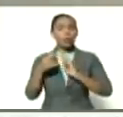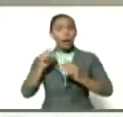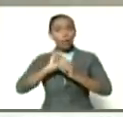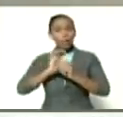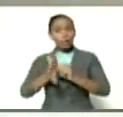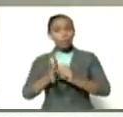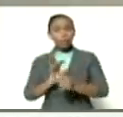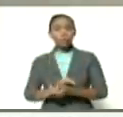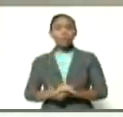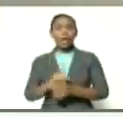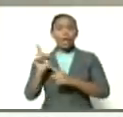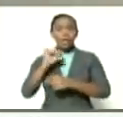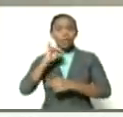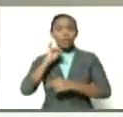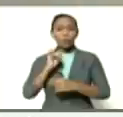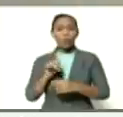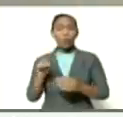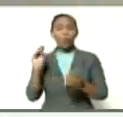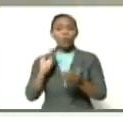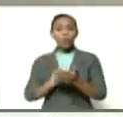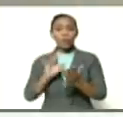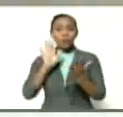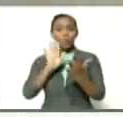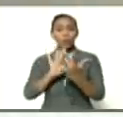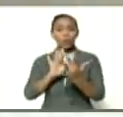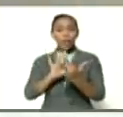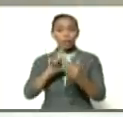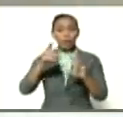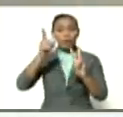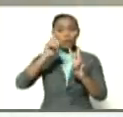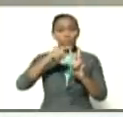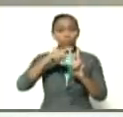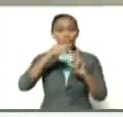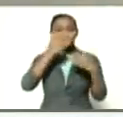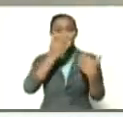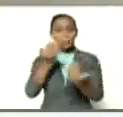COVID-19. Con esta información, nosotros vamos a retornar nuevamente al contacto a los estudios. Adelante.